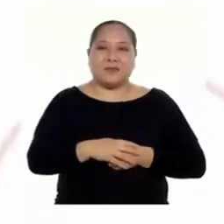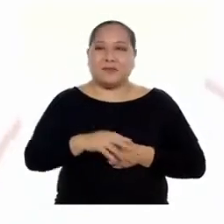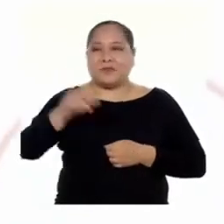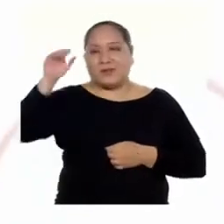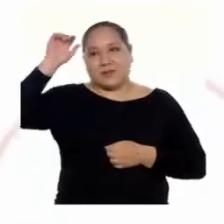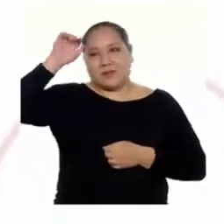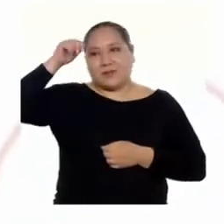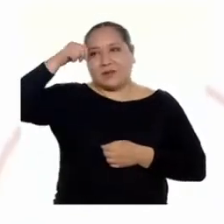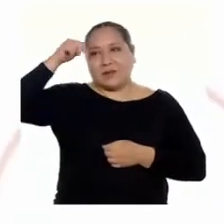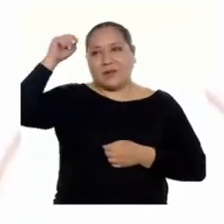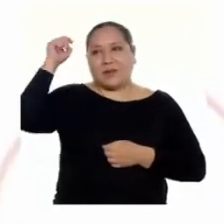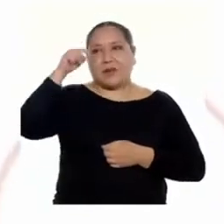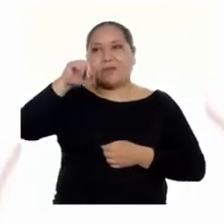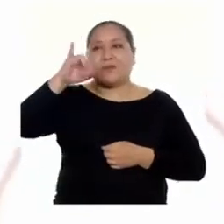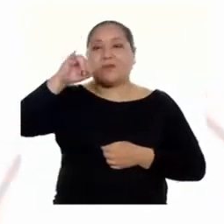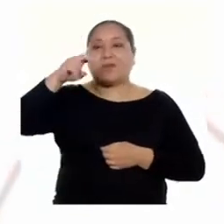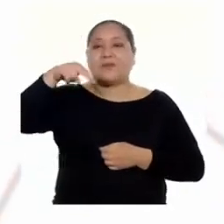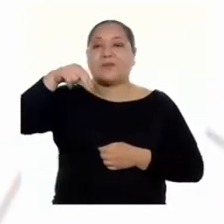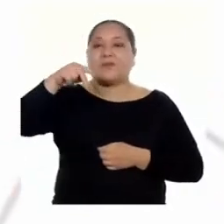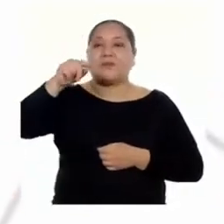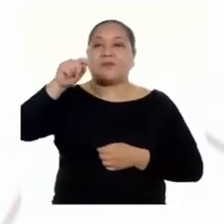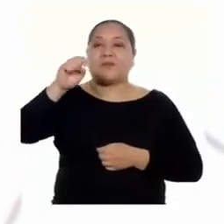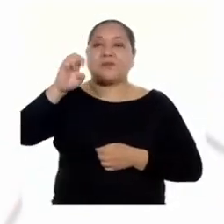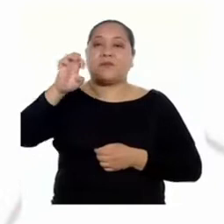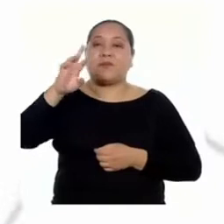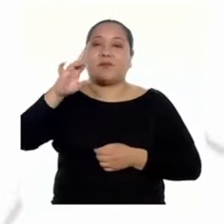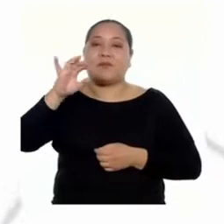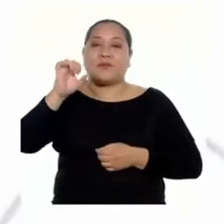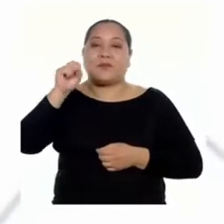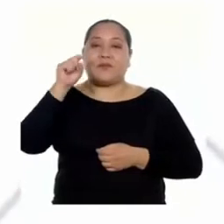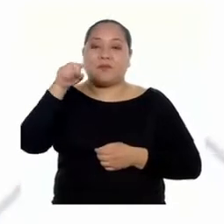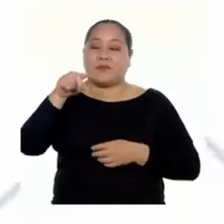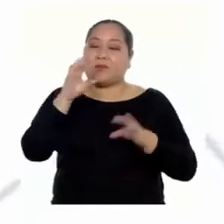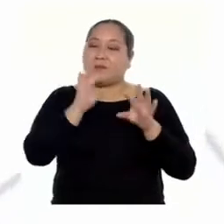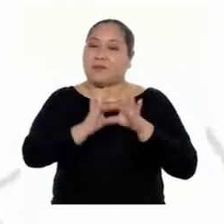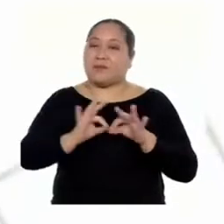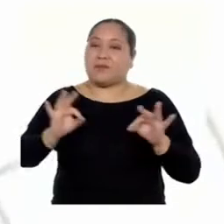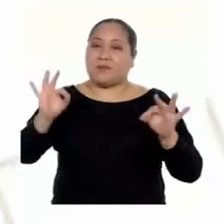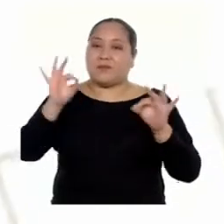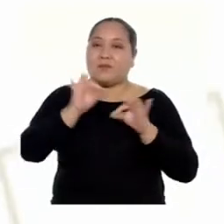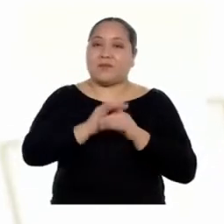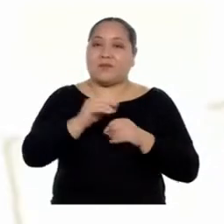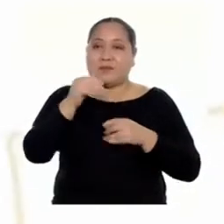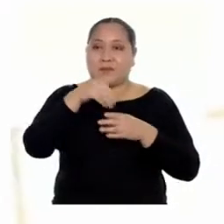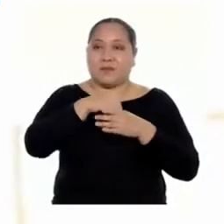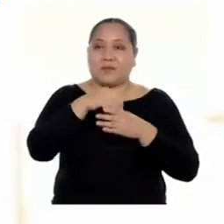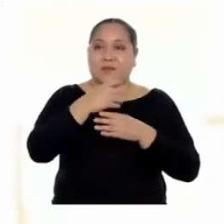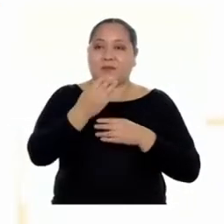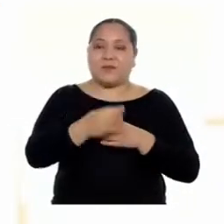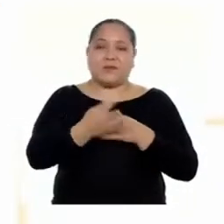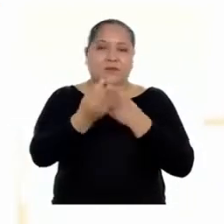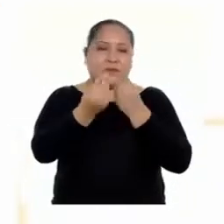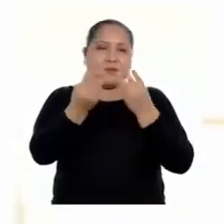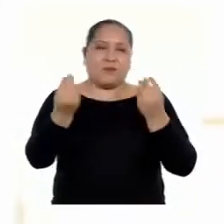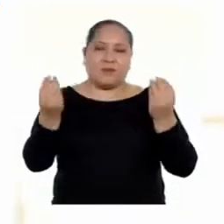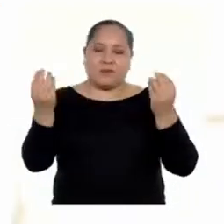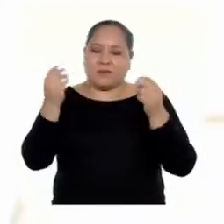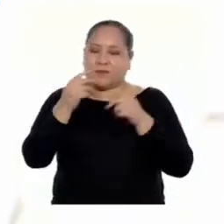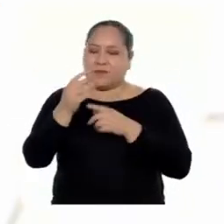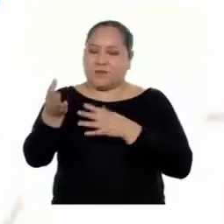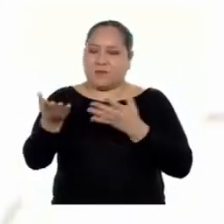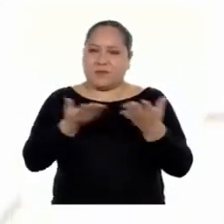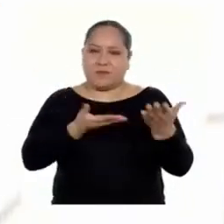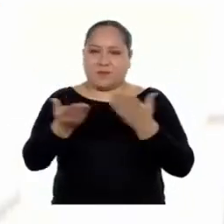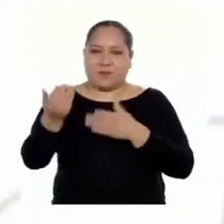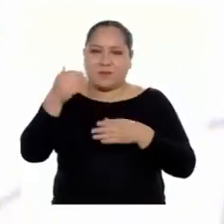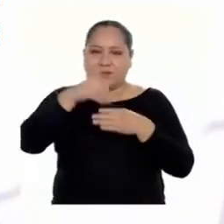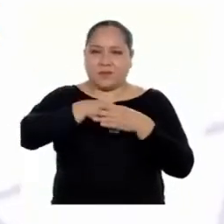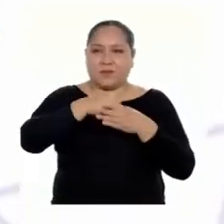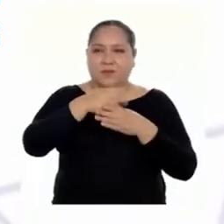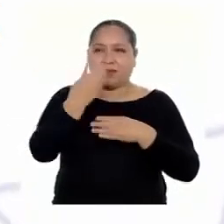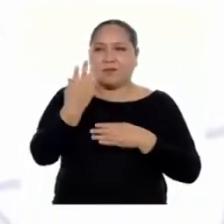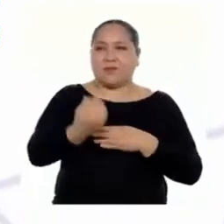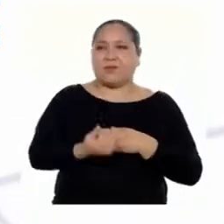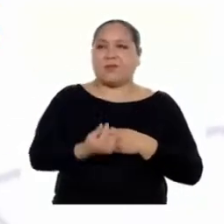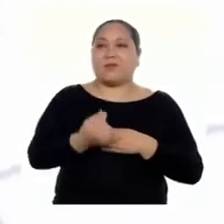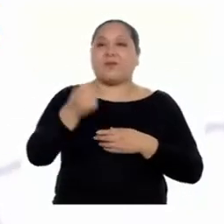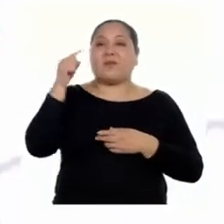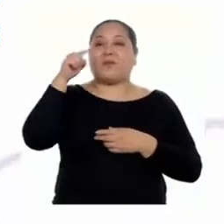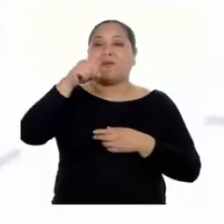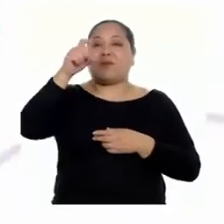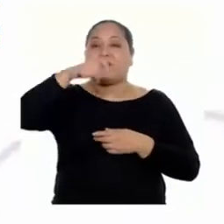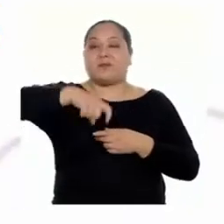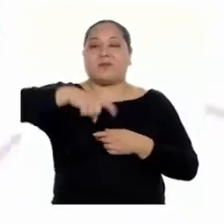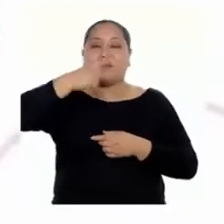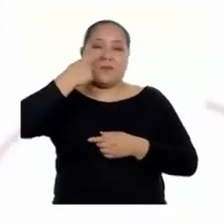que el interés es un elemento importante en el ámbito financiero. Se encuentra en muchos servicios bancarios y por eso es